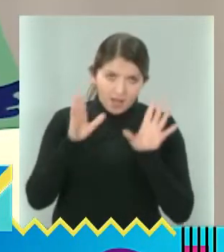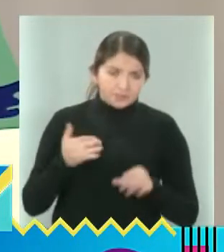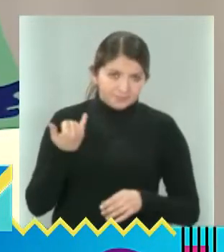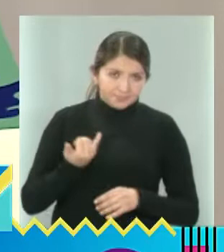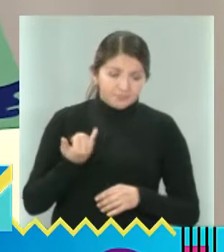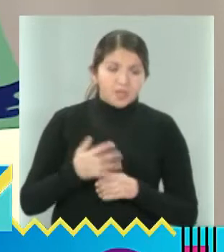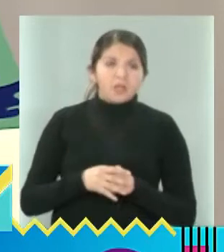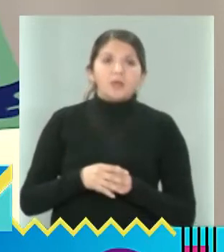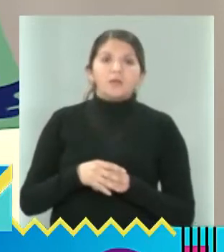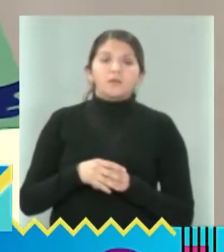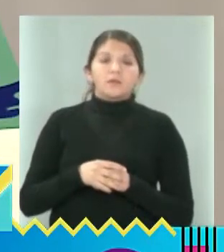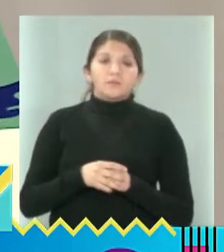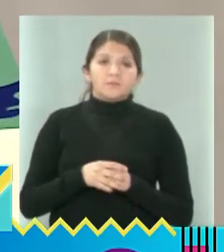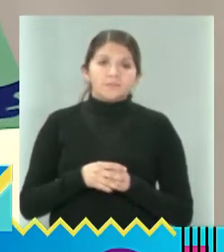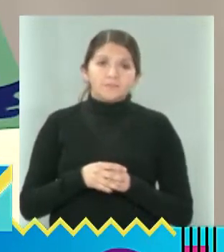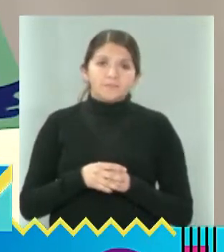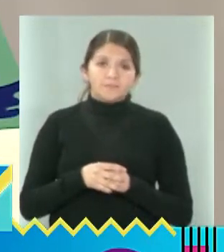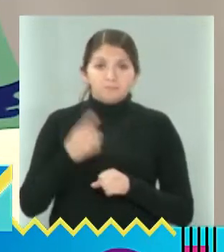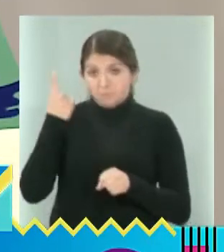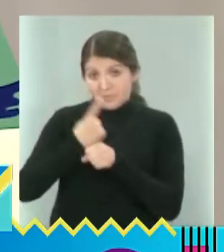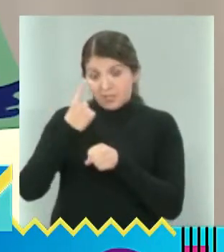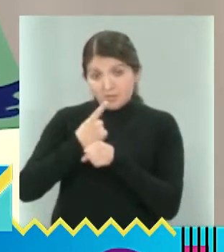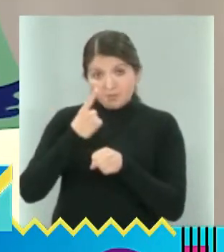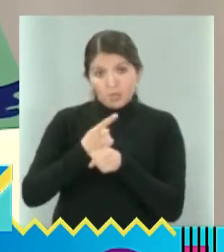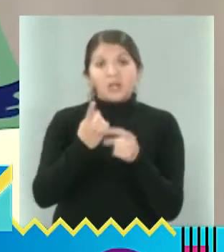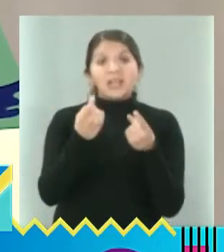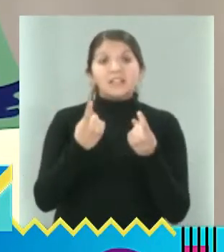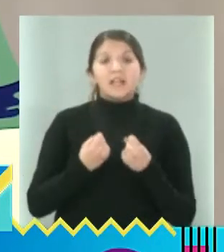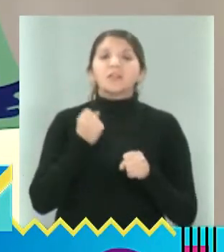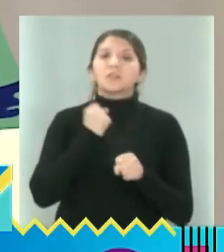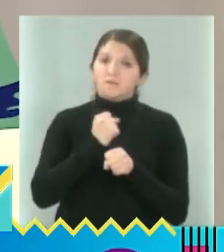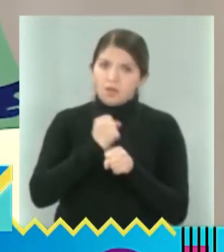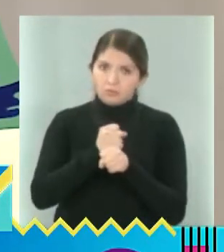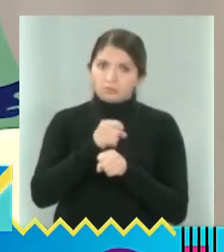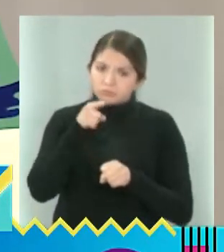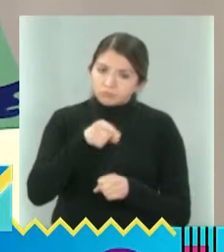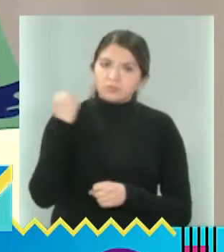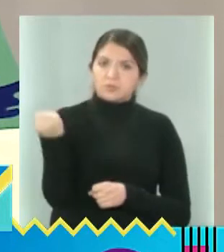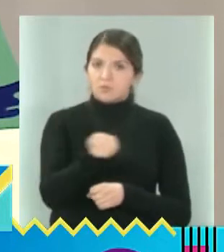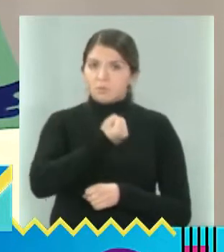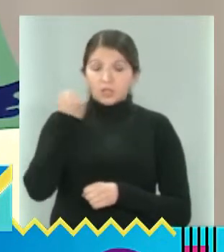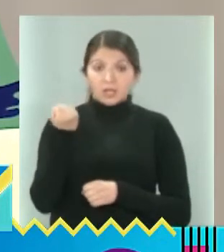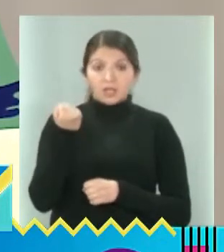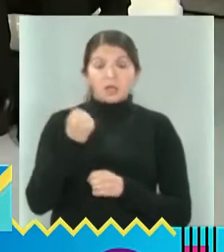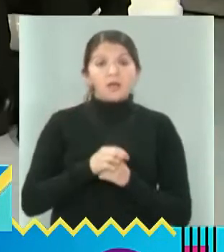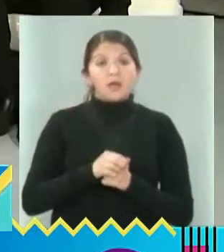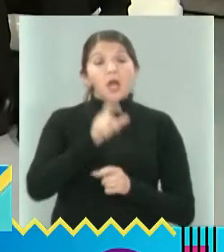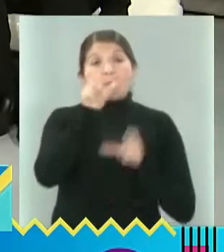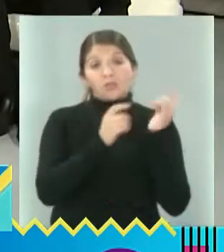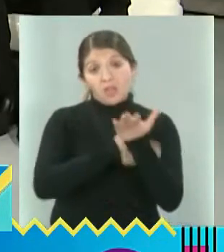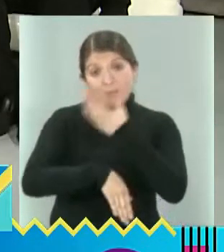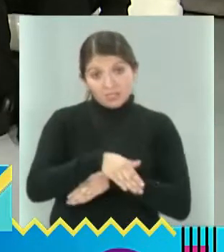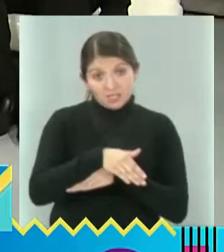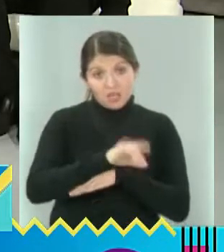que ver con, primero, la necesidad laboral es importante, si bien por suerte muchos de los egresados